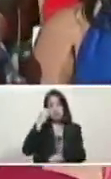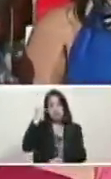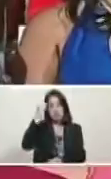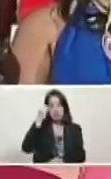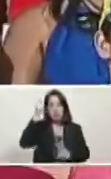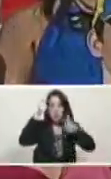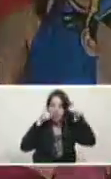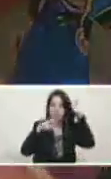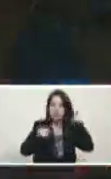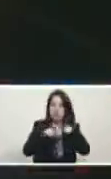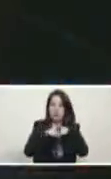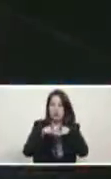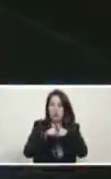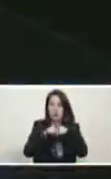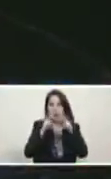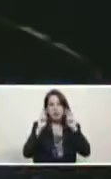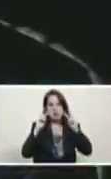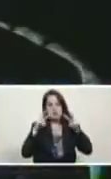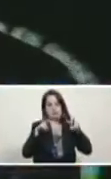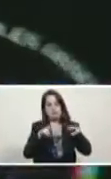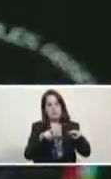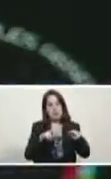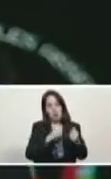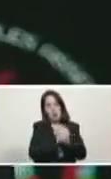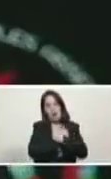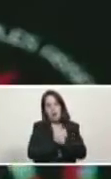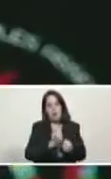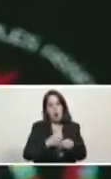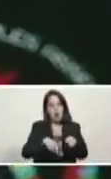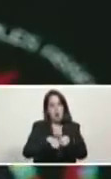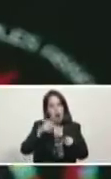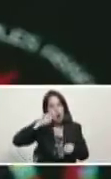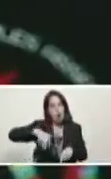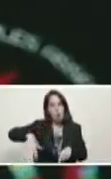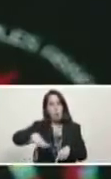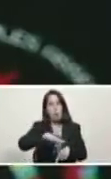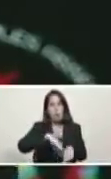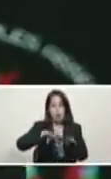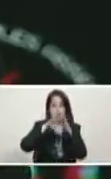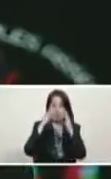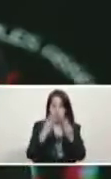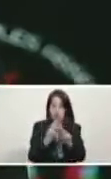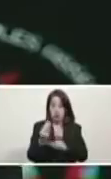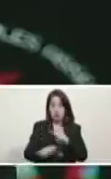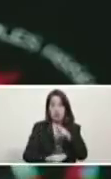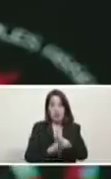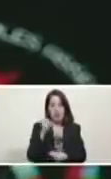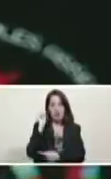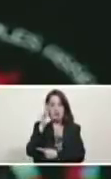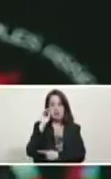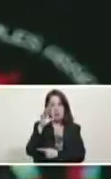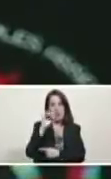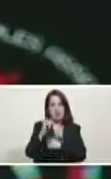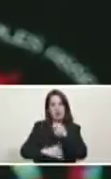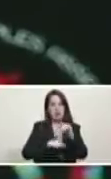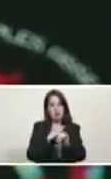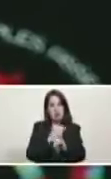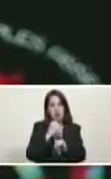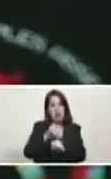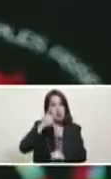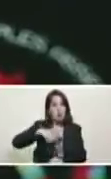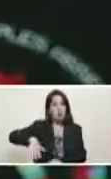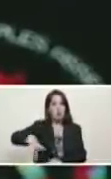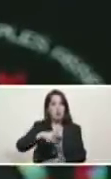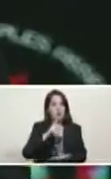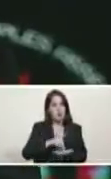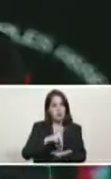chávez con su mirada amorosa en los pueblos del mundo se ha instalado la asamblea internacional de los pueblos vamos a darle la palabra